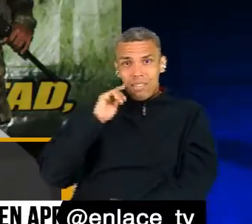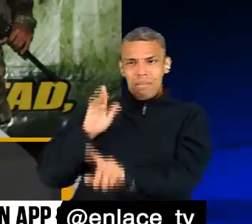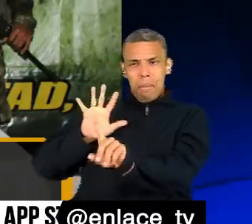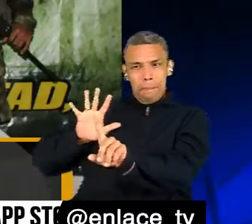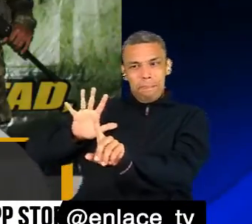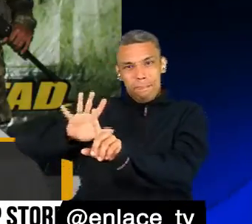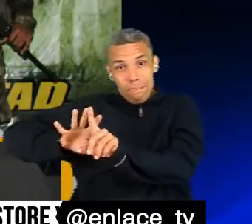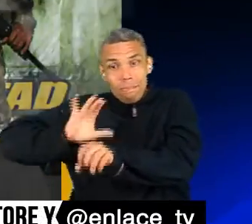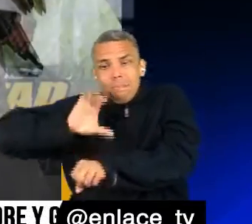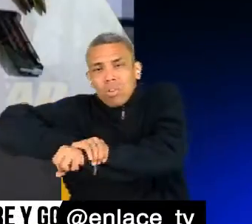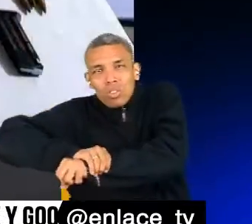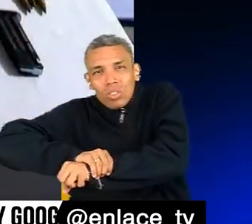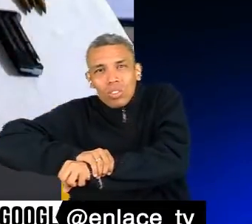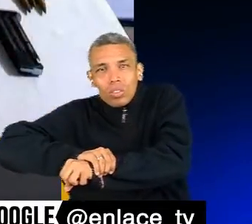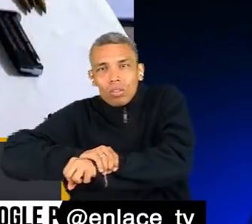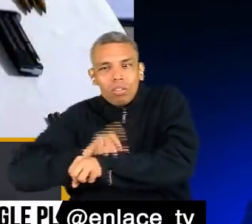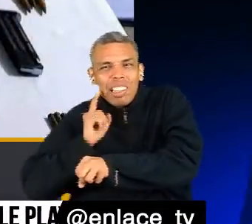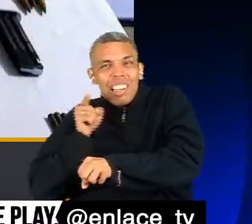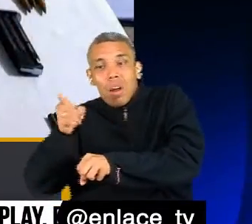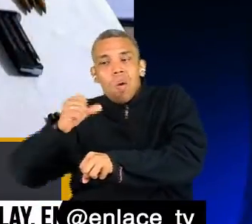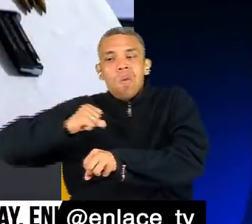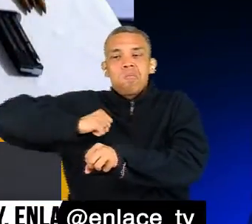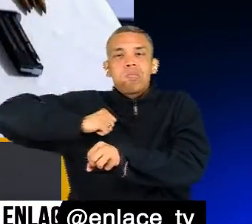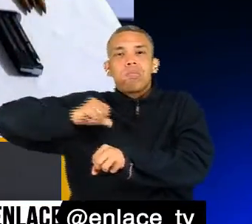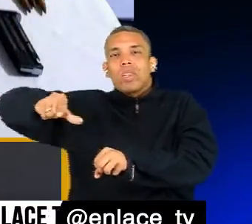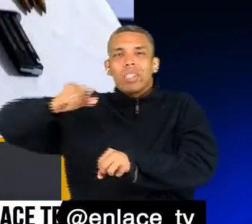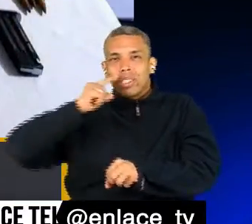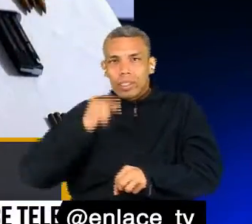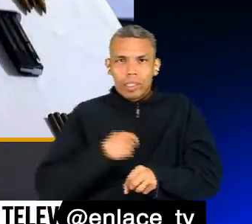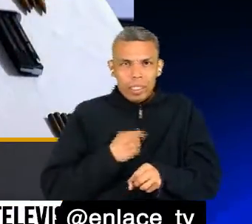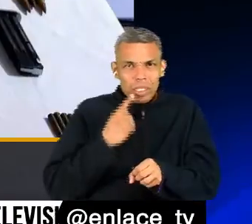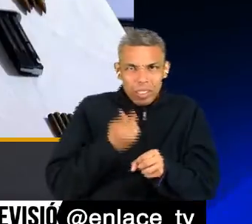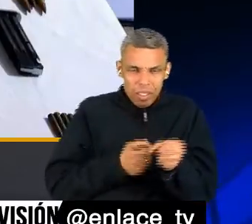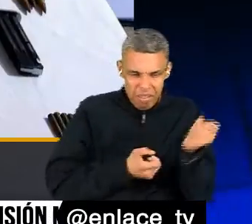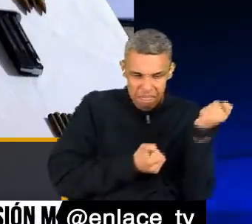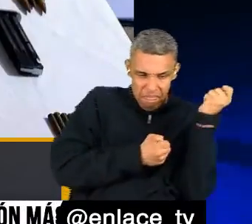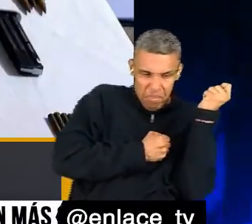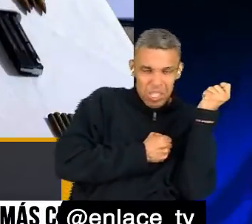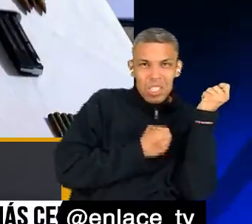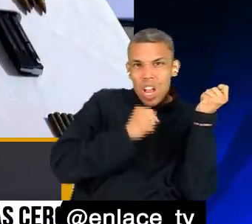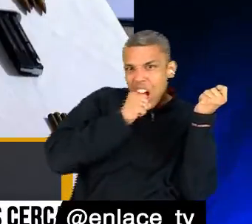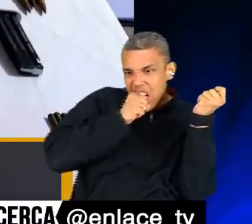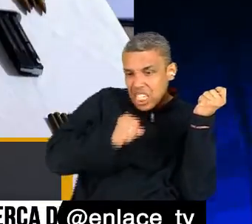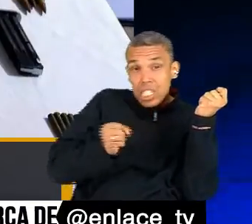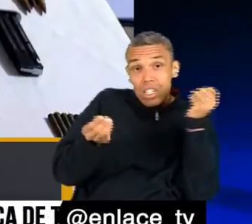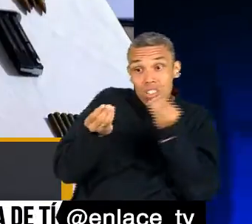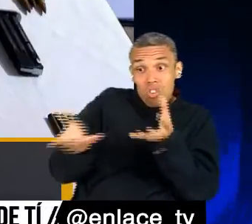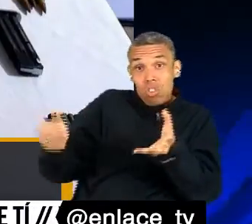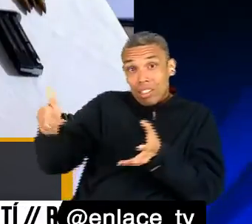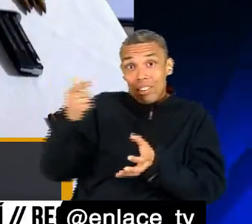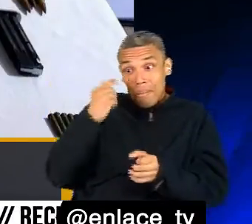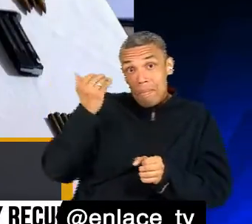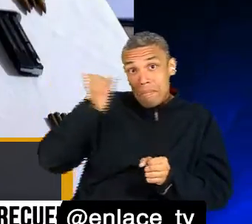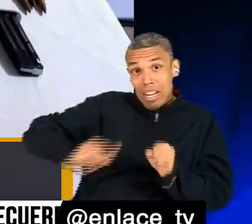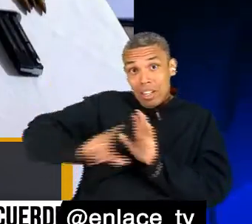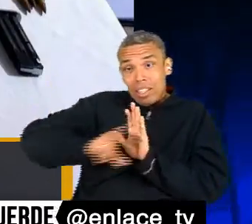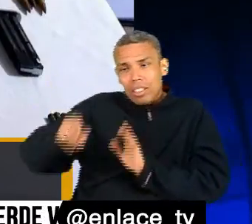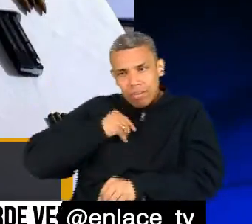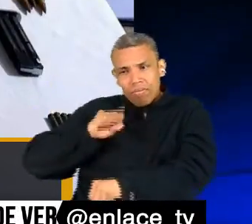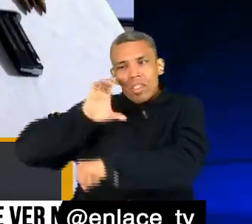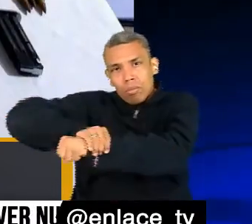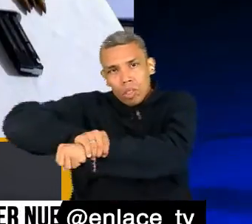armamento ilegal. El operativo se desarrolló en la vereda Pozo Nutria del municipio de San Vicente de Chucurí. El presunto integrante del ELN